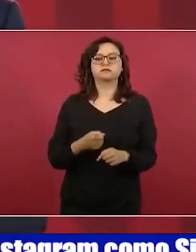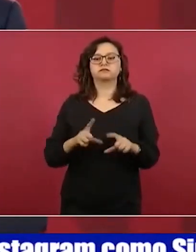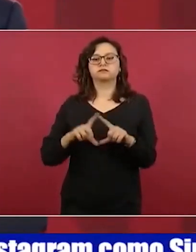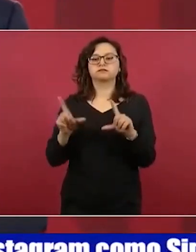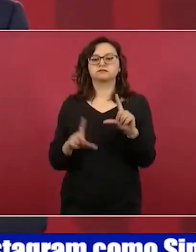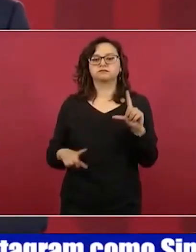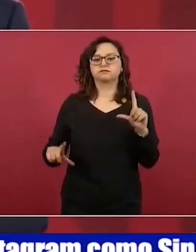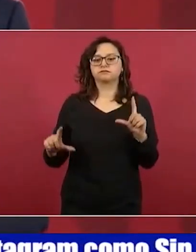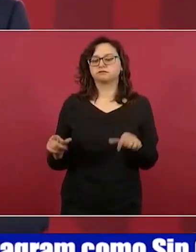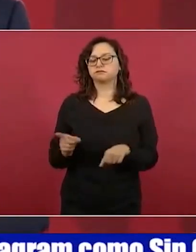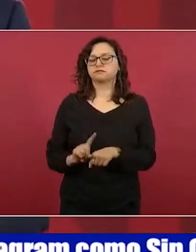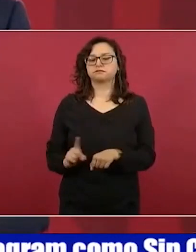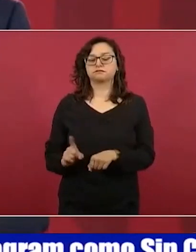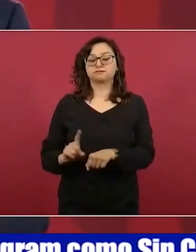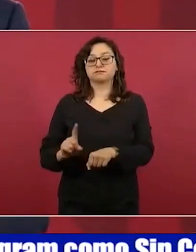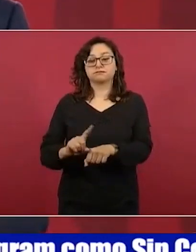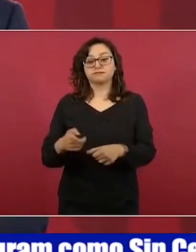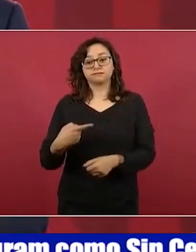Cuba,